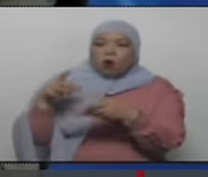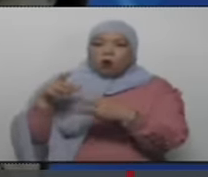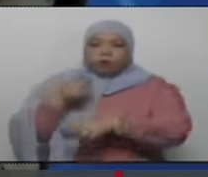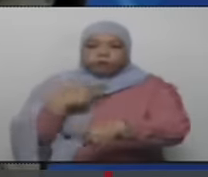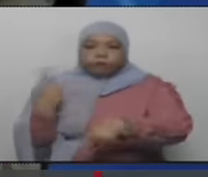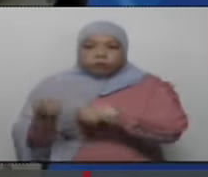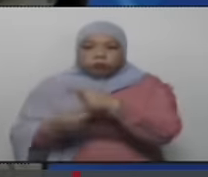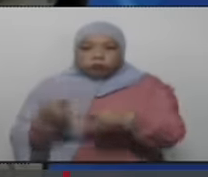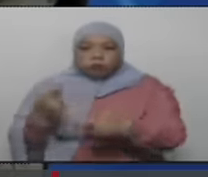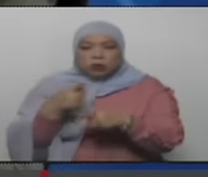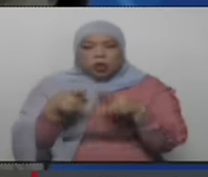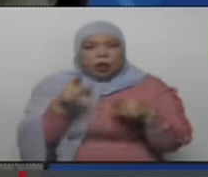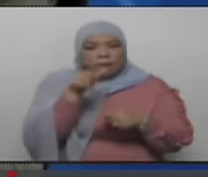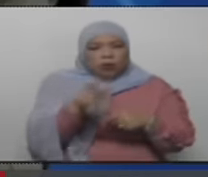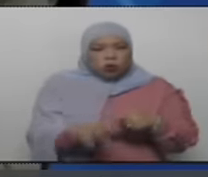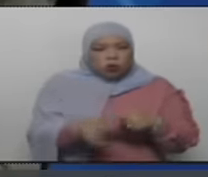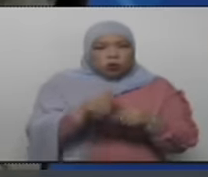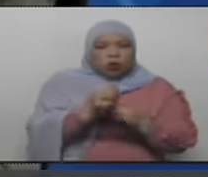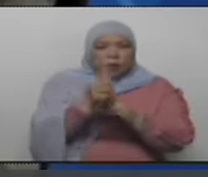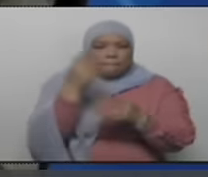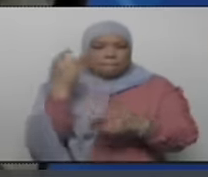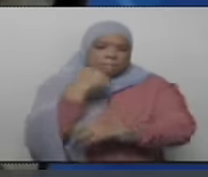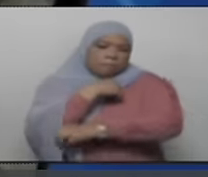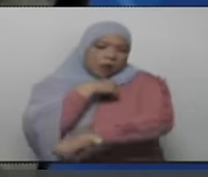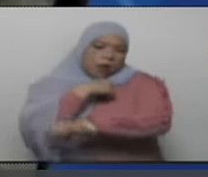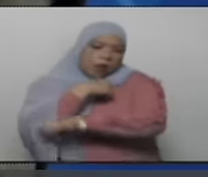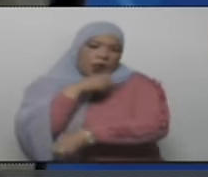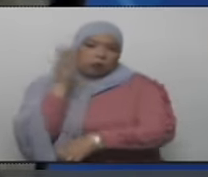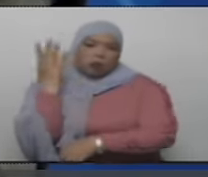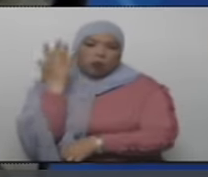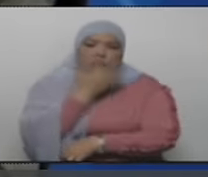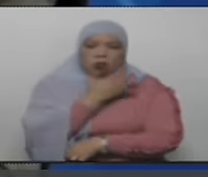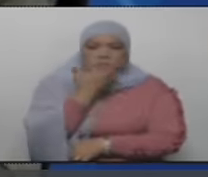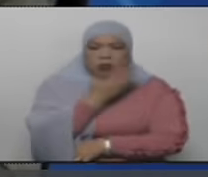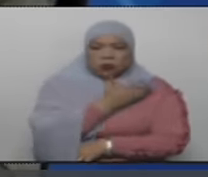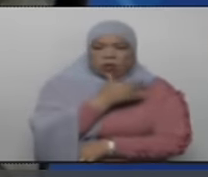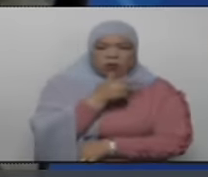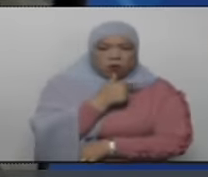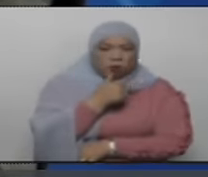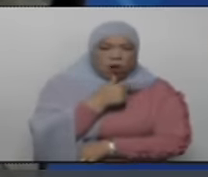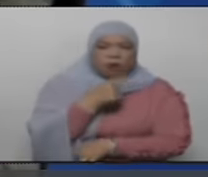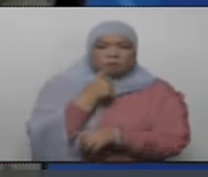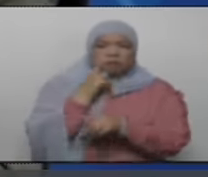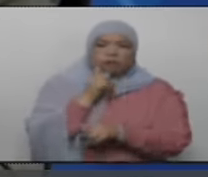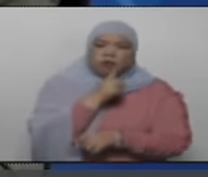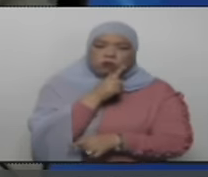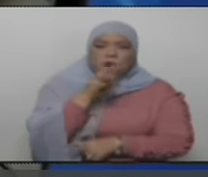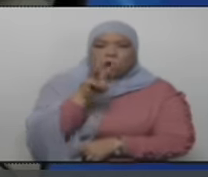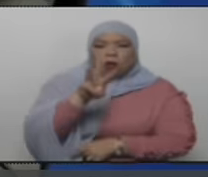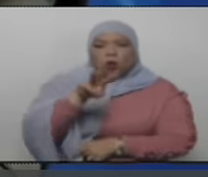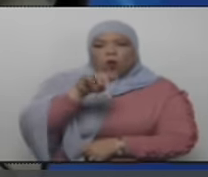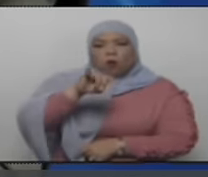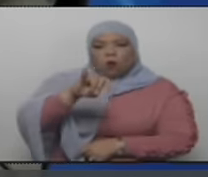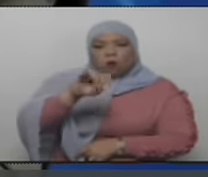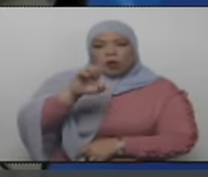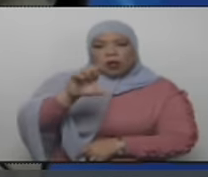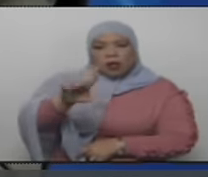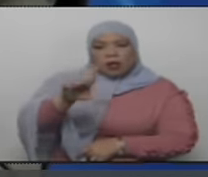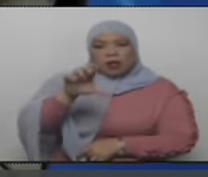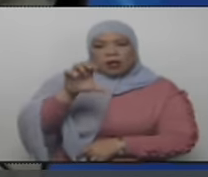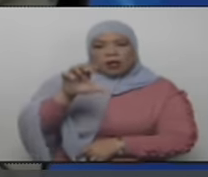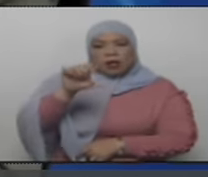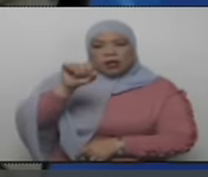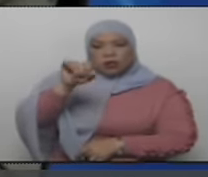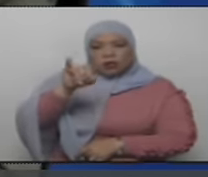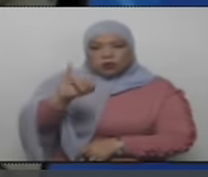el Huilexi, porque forma parte precisamente de una de las estrategias que Estados Unidos practica en